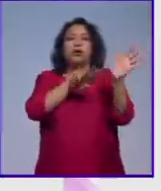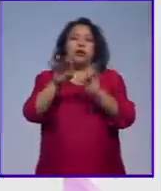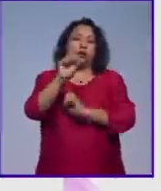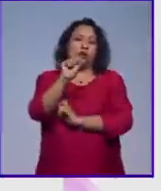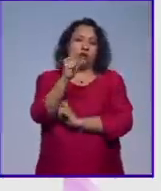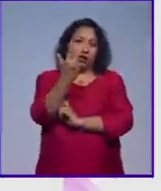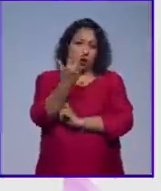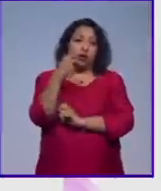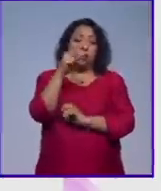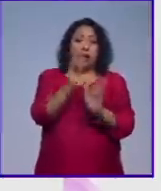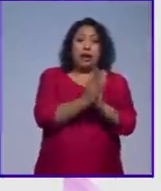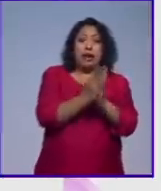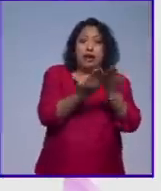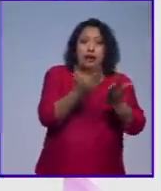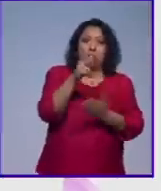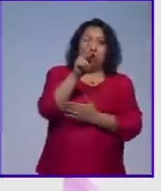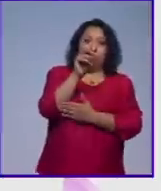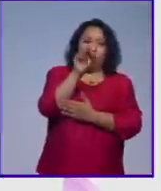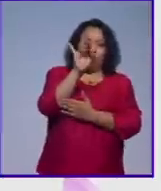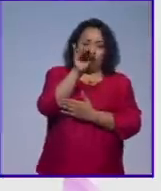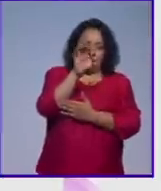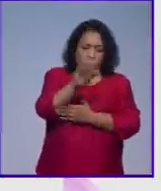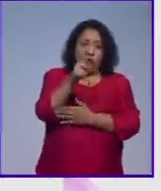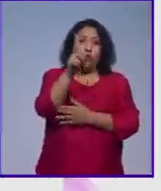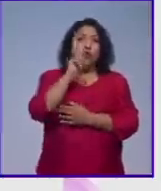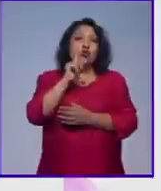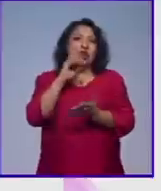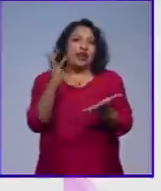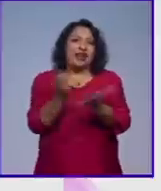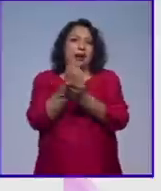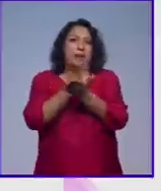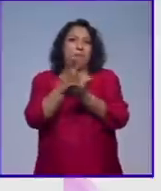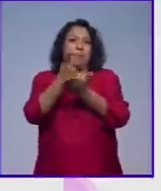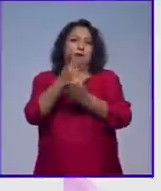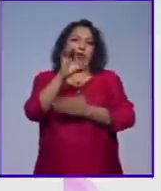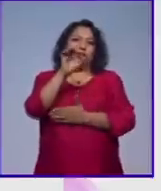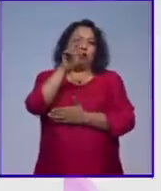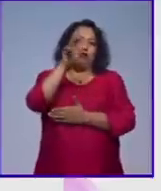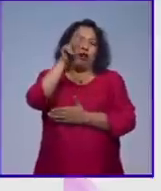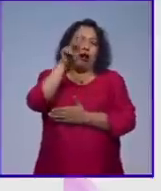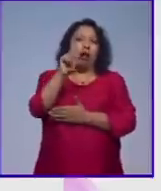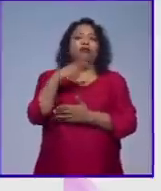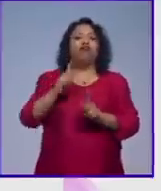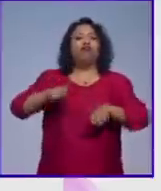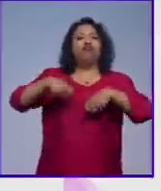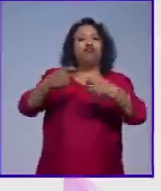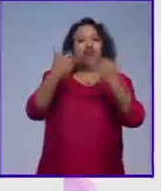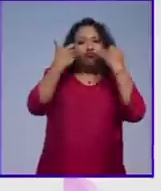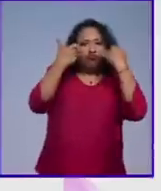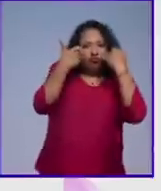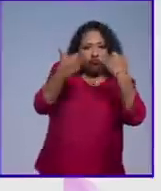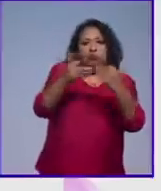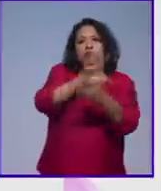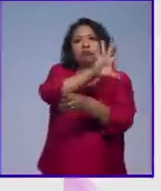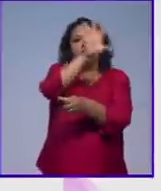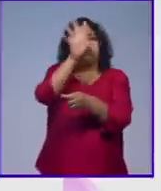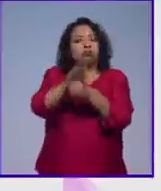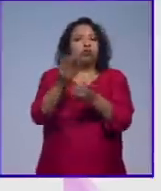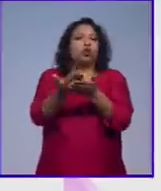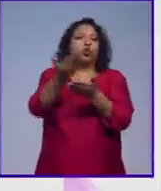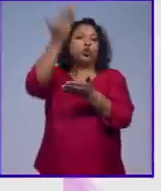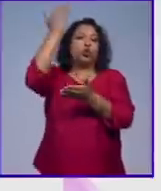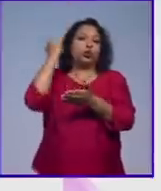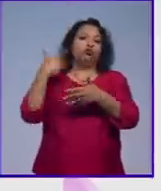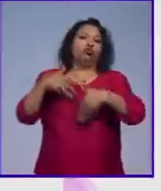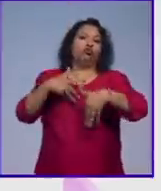68 y del libro polifónico con el que la ganadora del premio Cervantes nos legó el testimonio más completo de ese